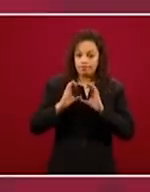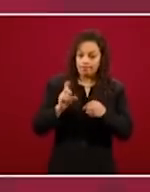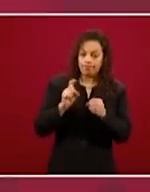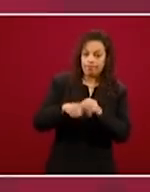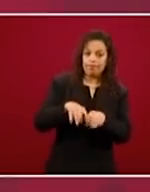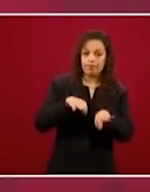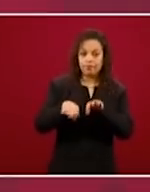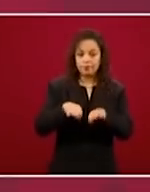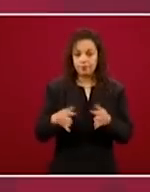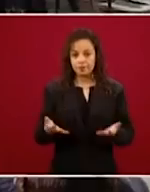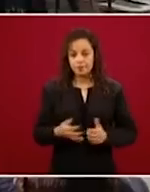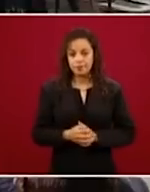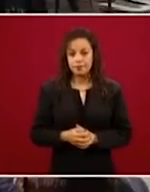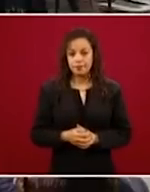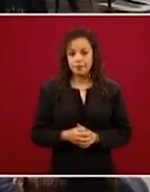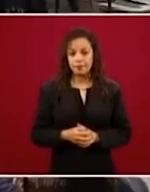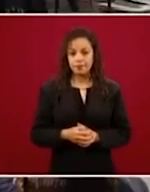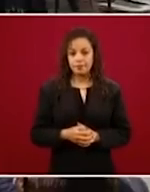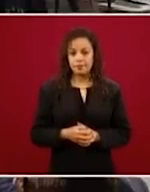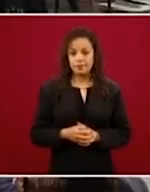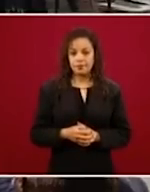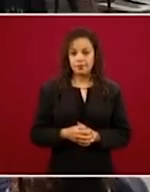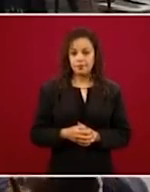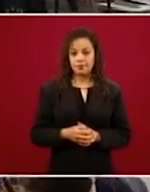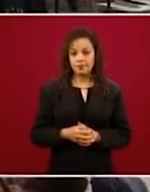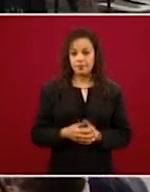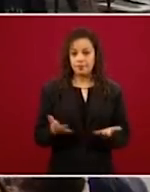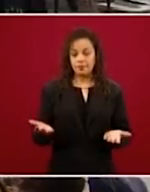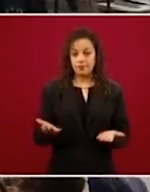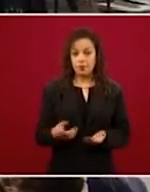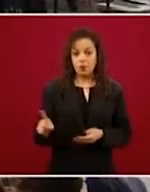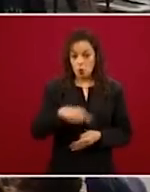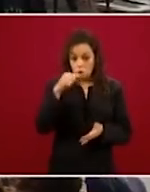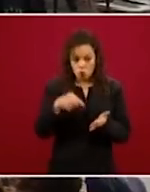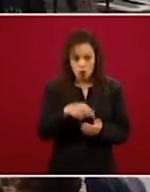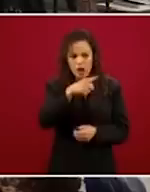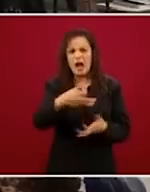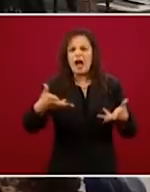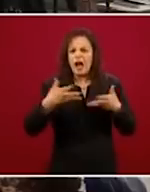asunto de que no haya plazas